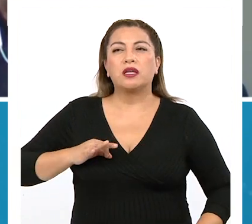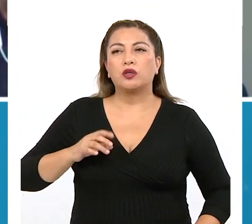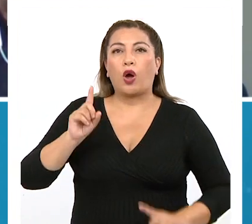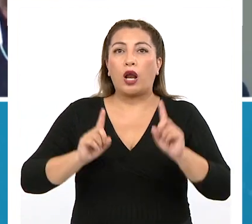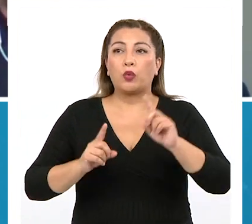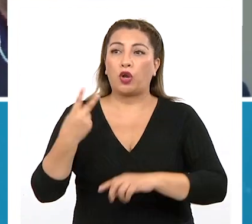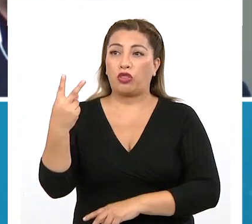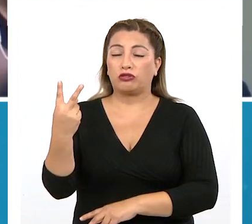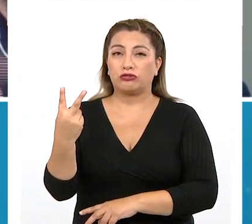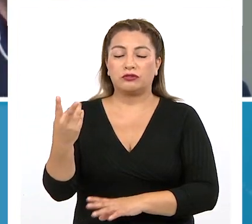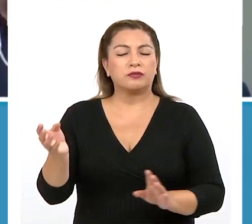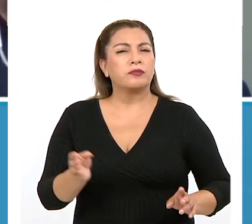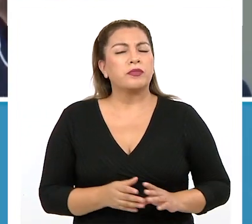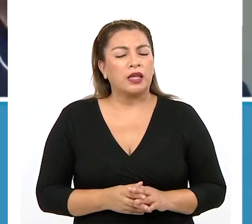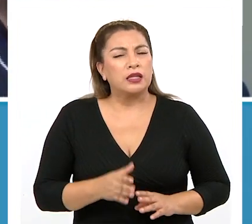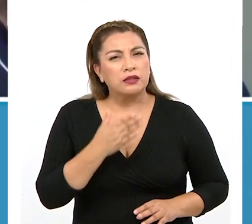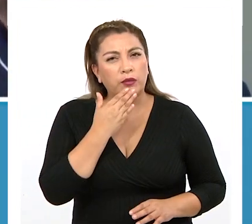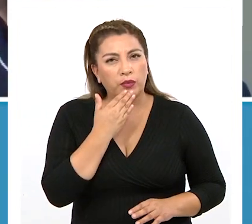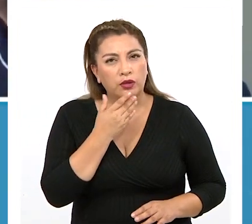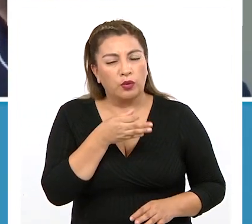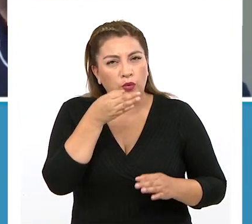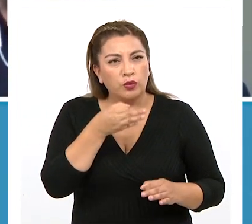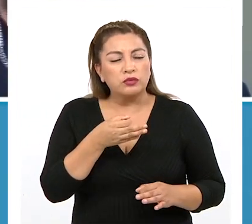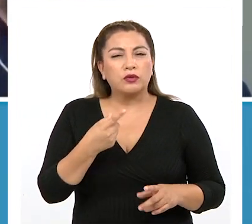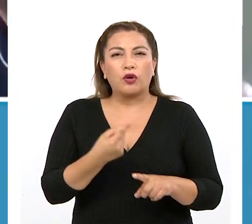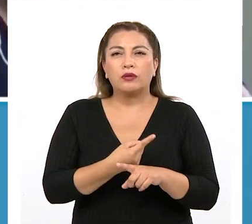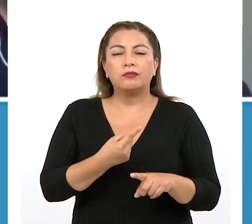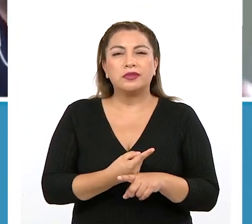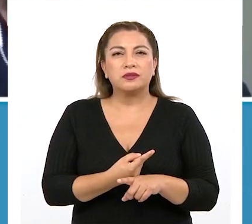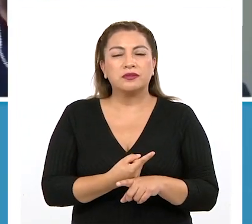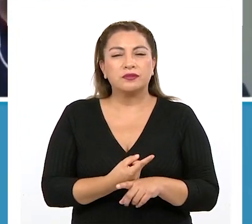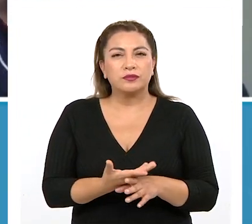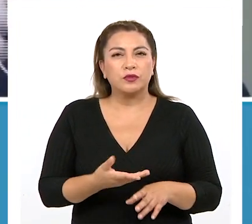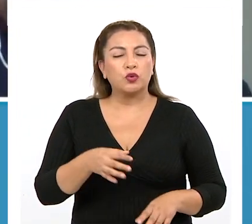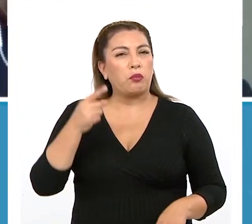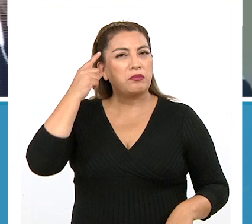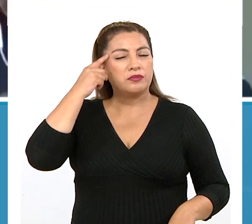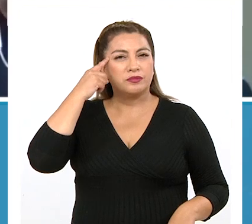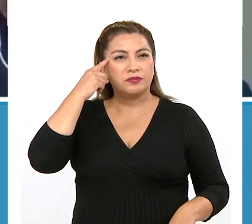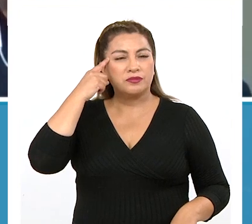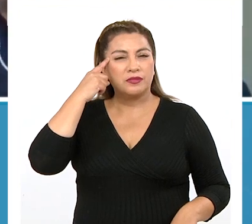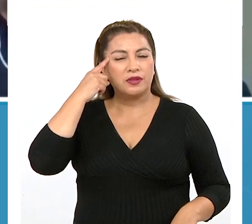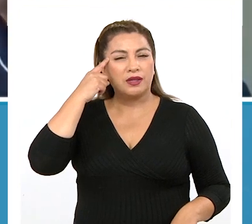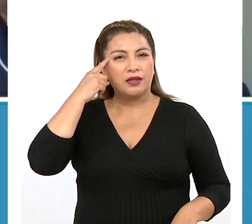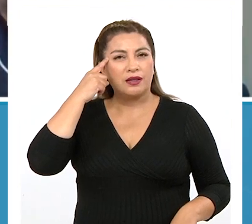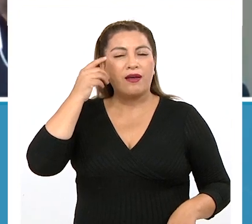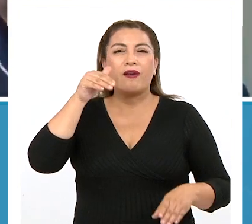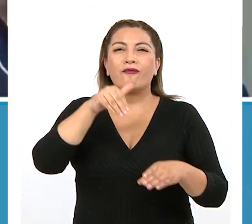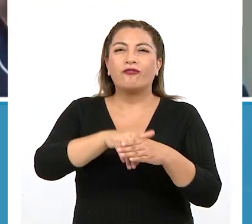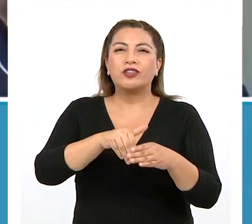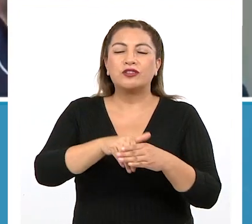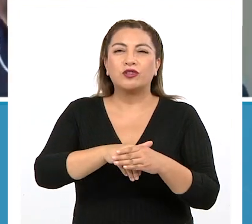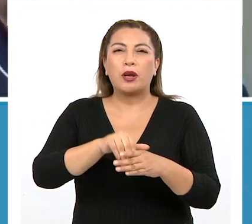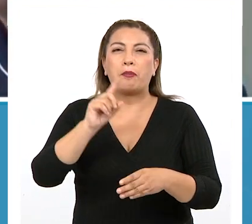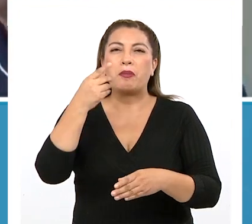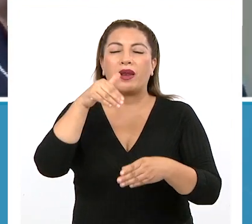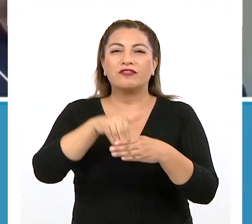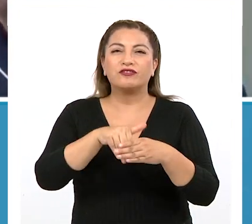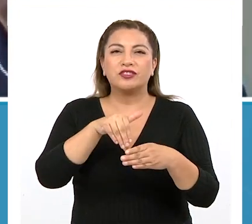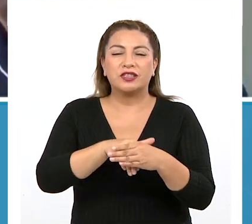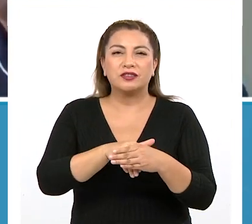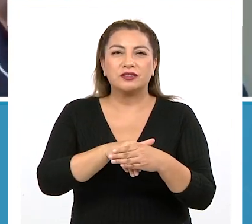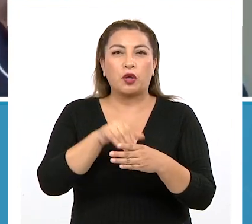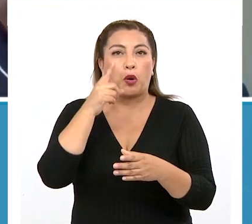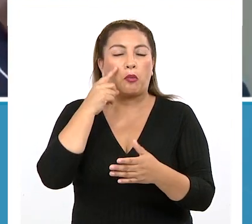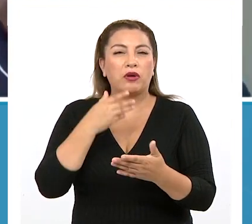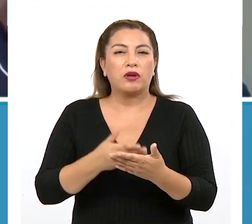dos. Perfecto. Y ahora justamente te quería hablar de eso. ¿Cómo se ve esto de las primarias entre personas de